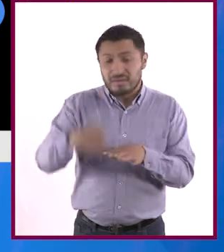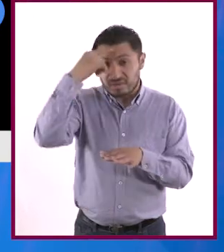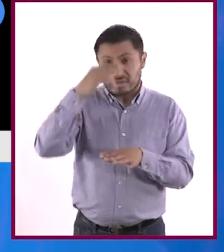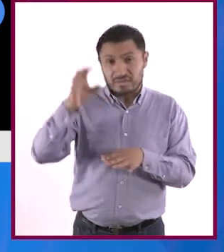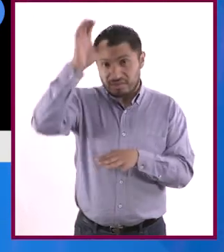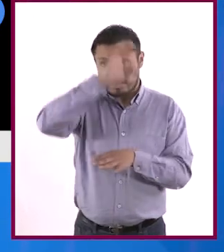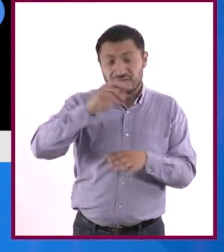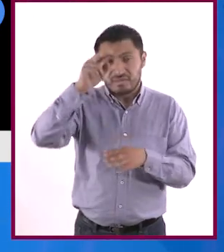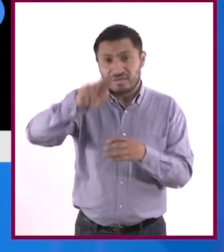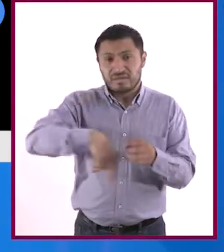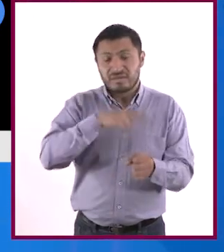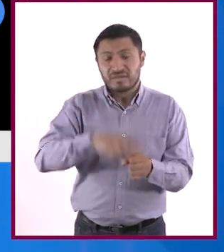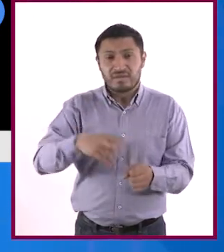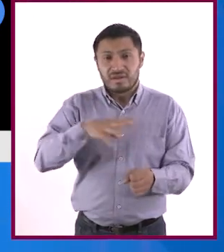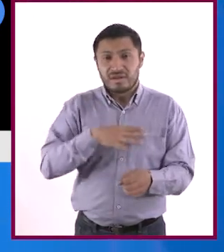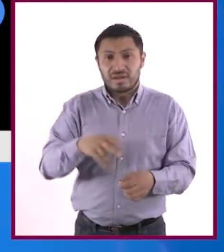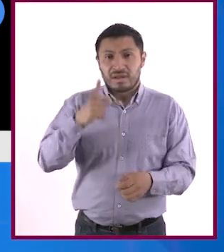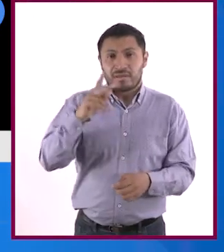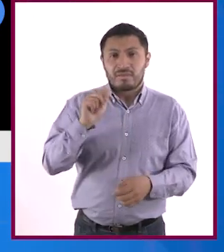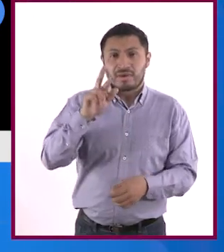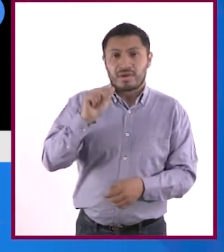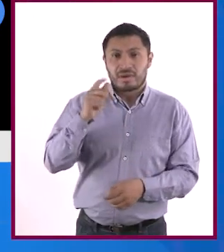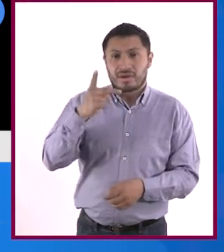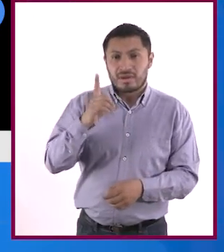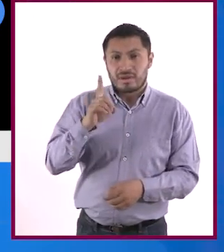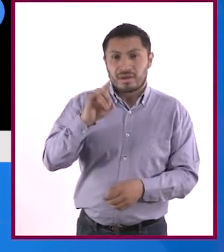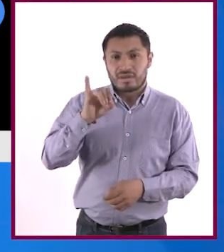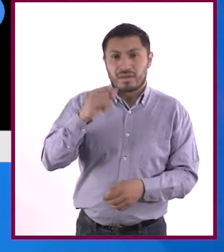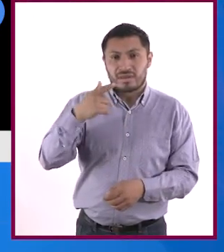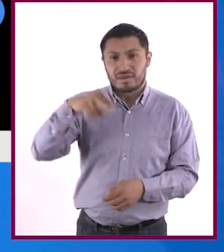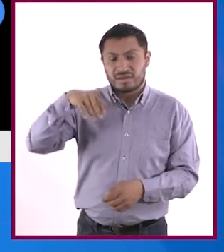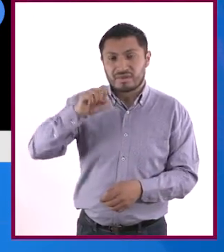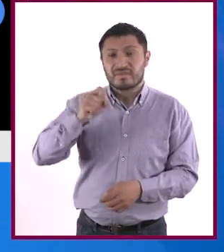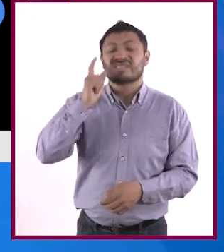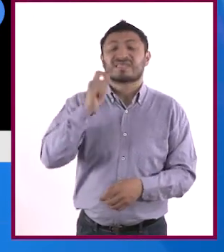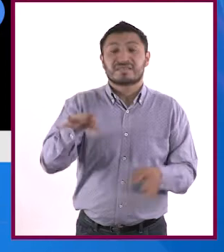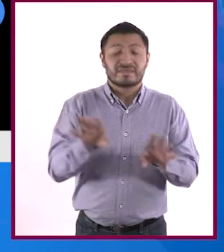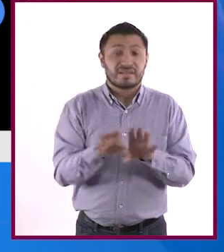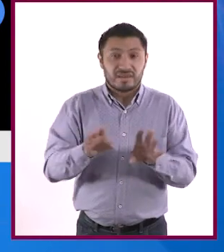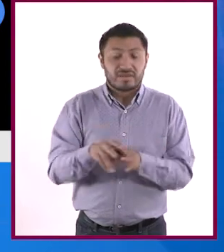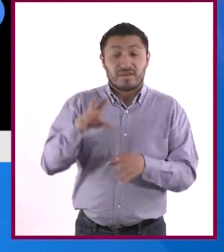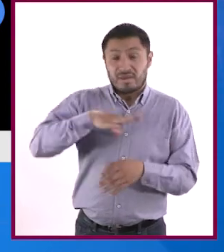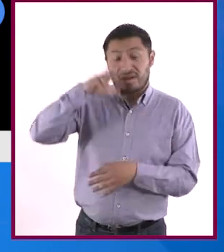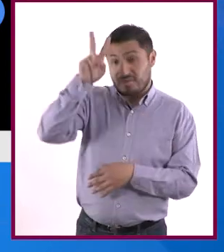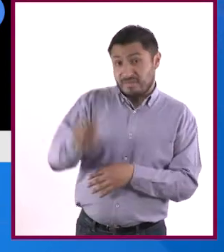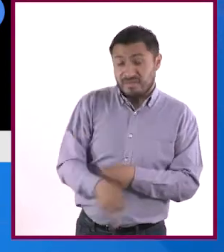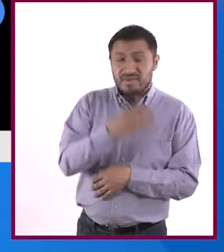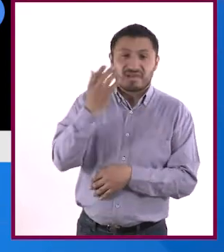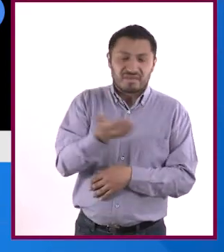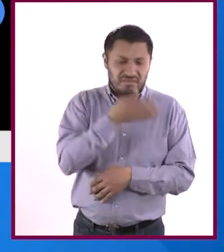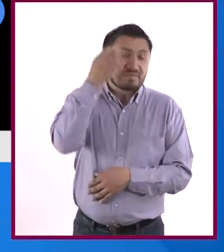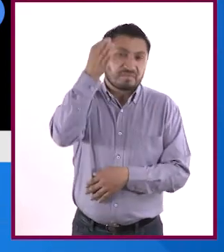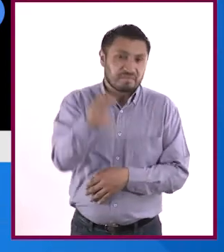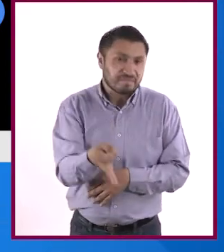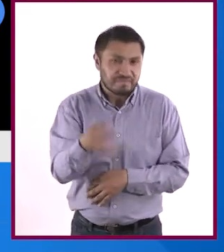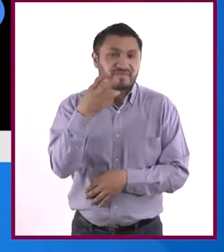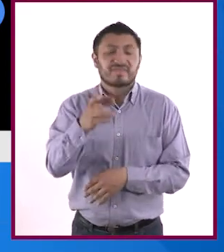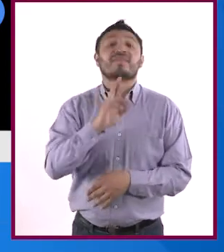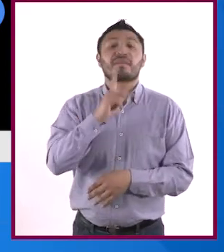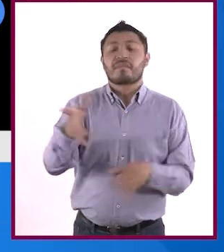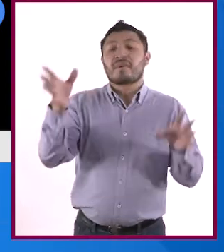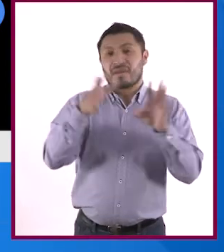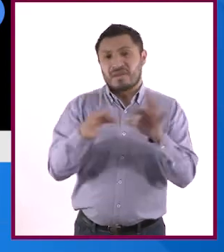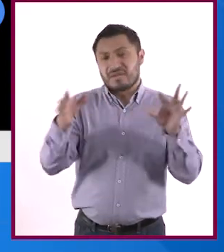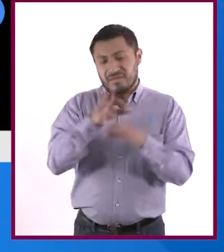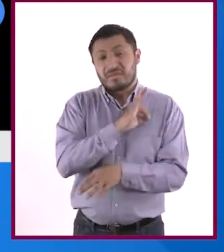normal está constituida por paradigmas, es decir, que hay una verdad comúnmente aceptada, porque es la mejor